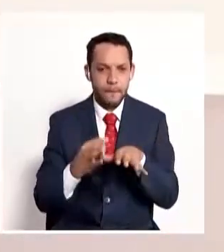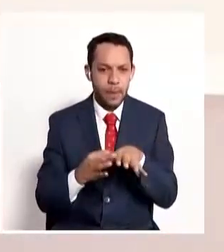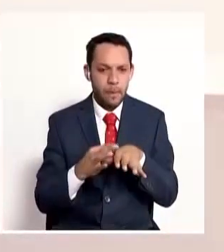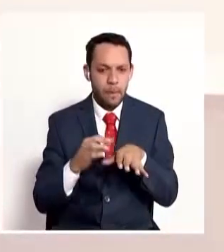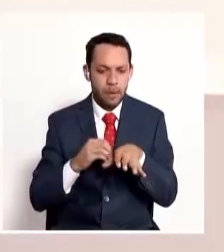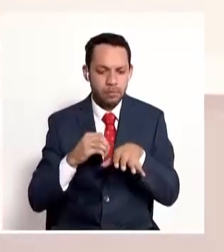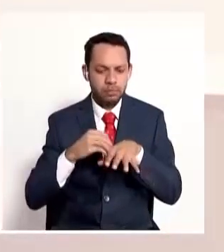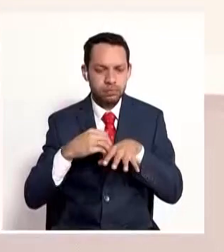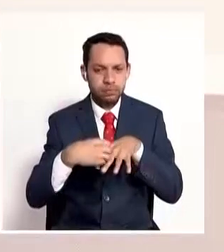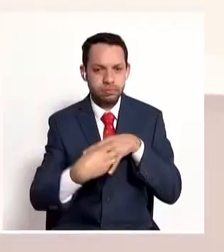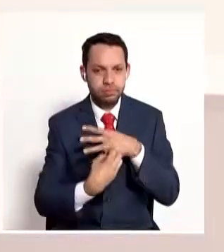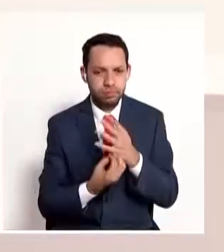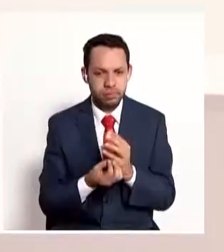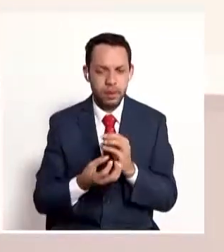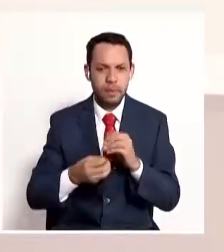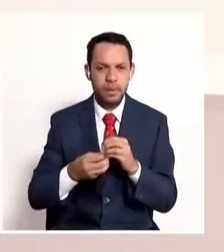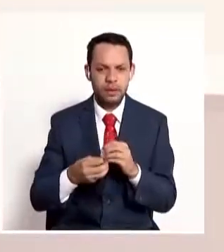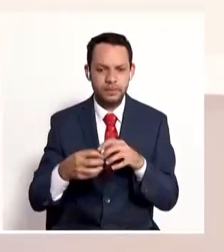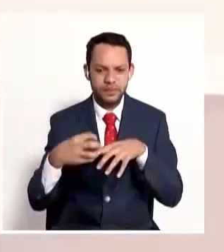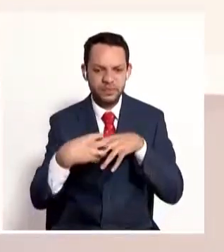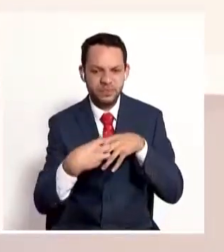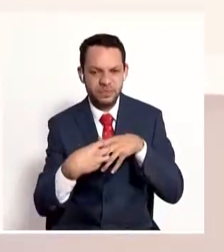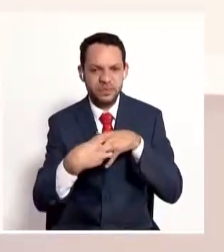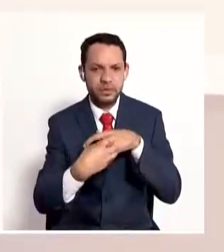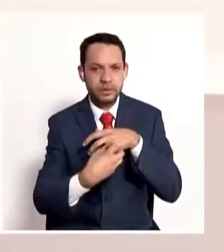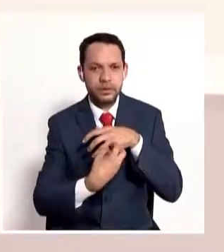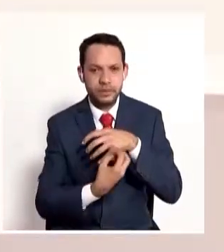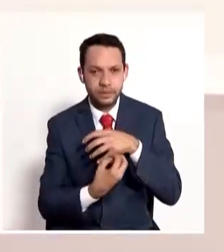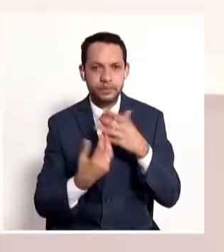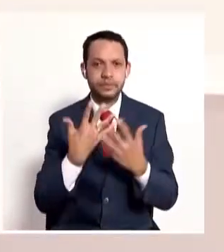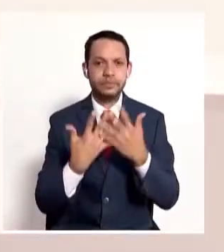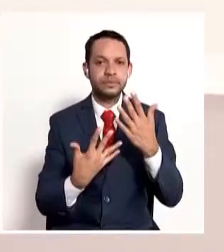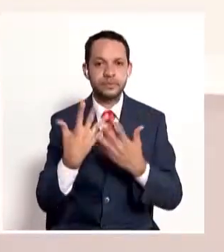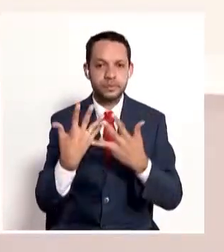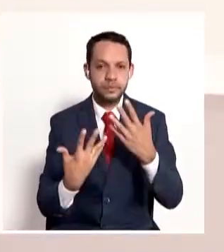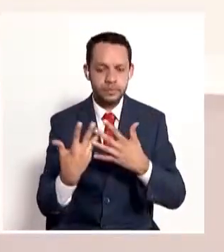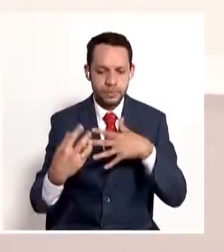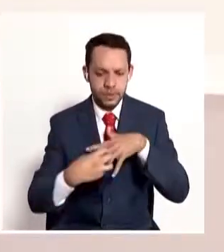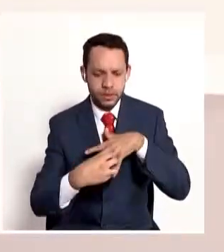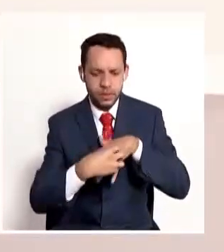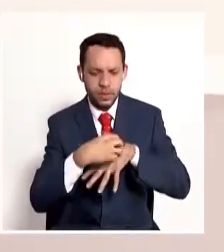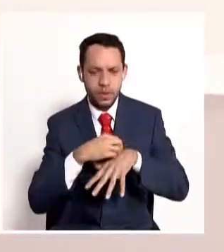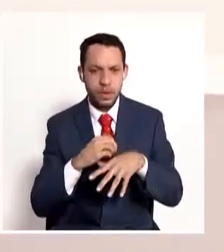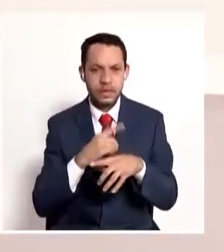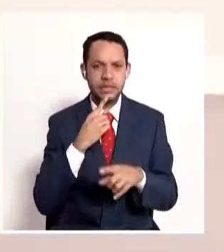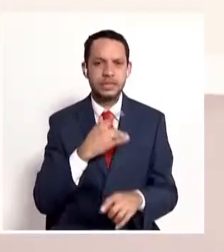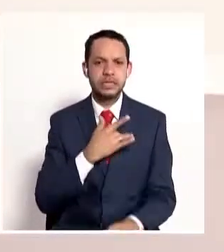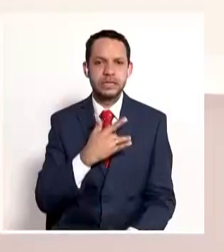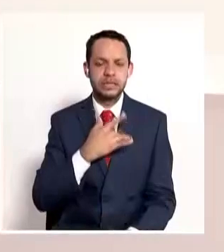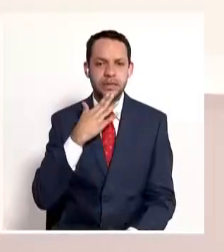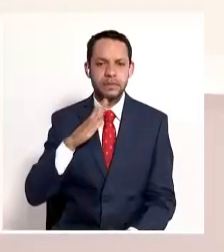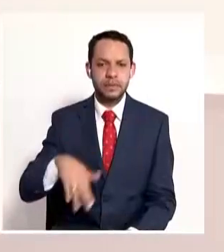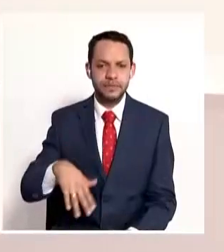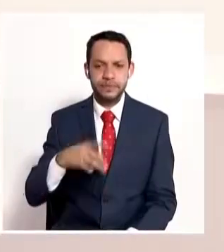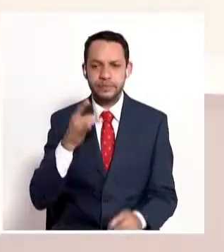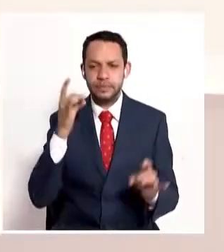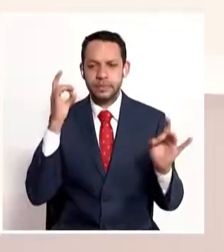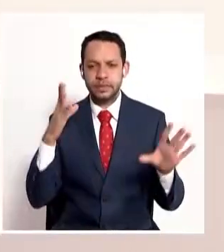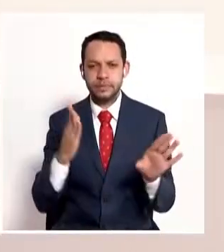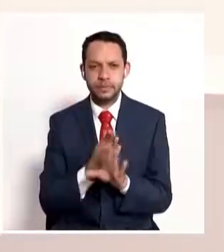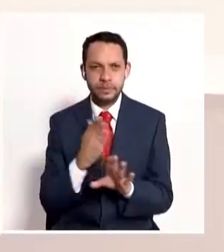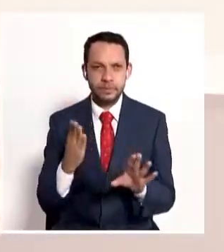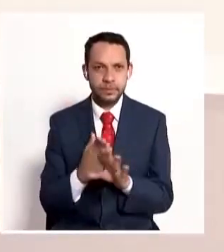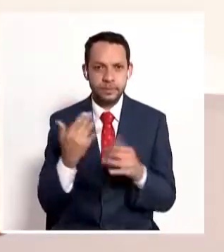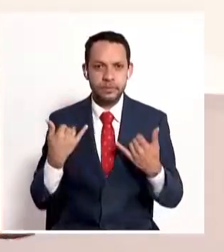e inclusive dar unos nódulos gotosos en las bolas acá grandísimas y toda esa sintomatología y ese es el cuadro